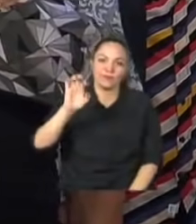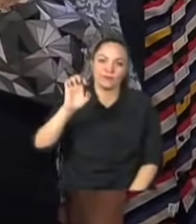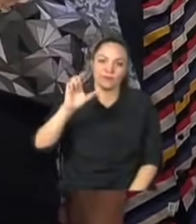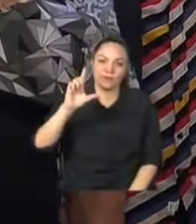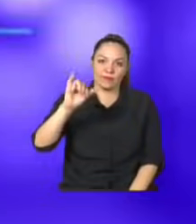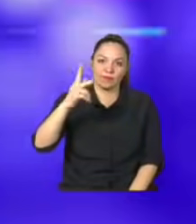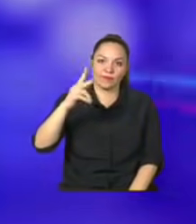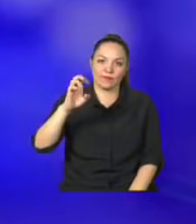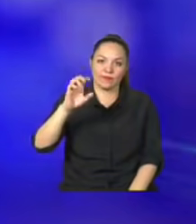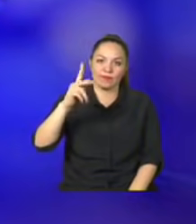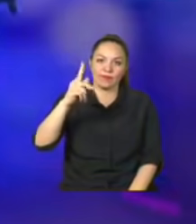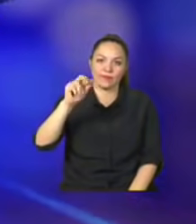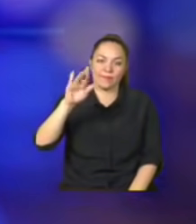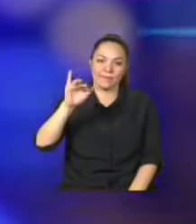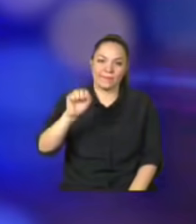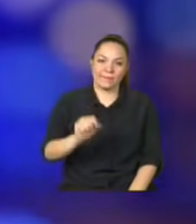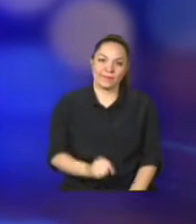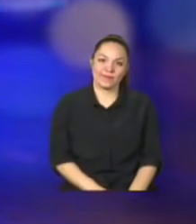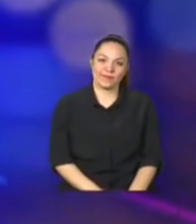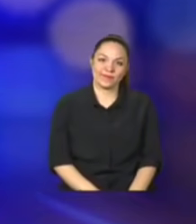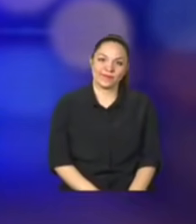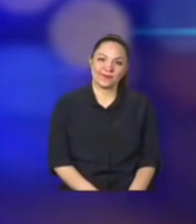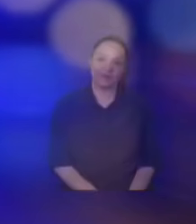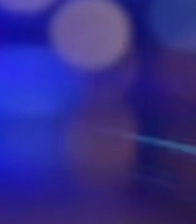Bonjour, Felipe.